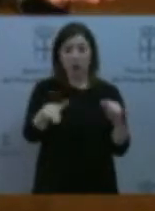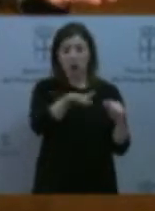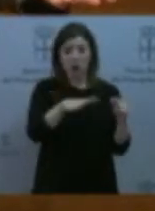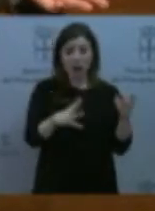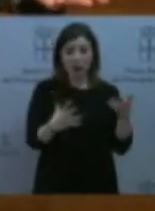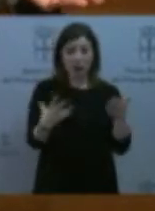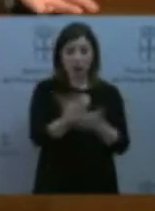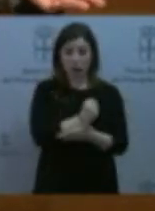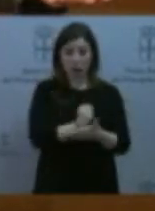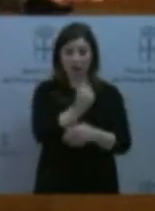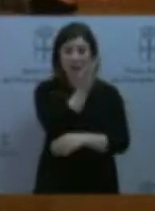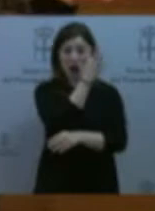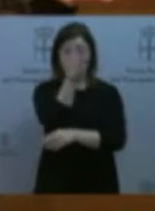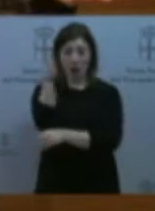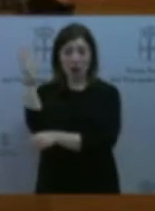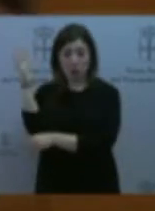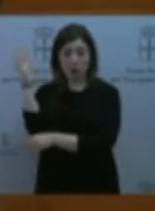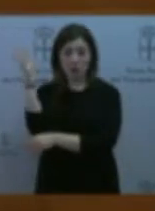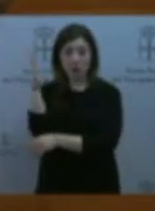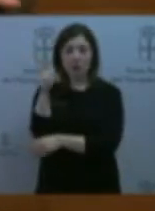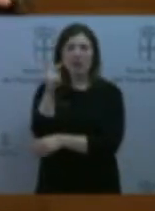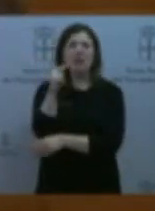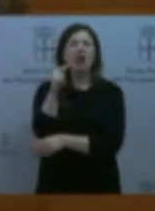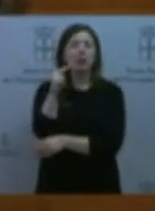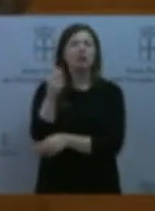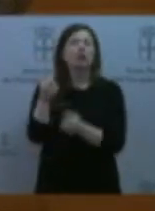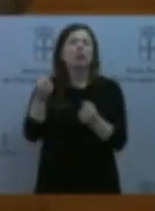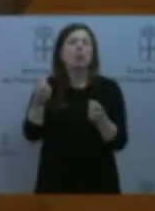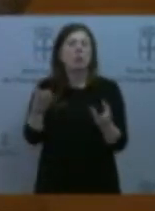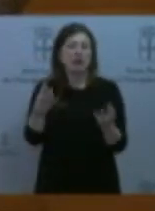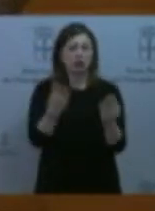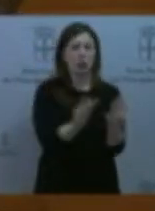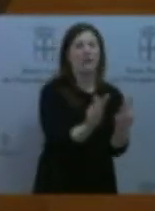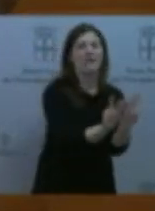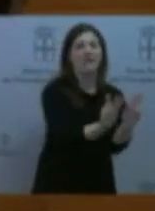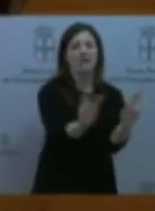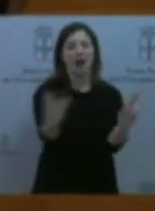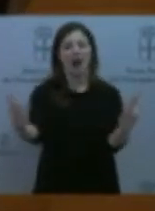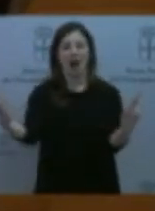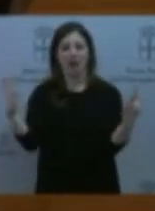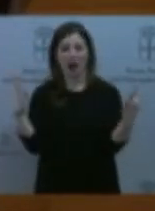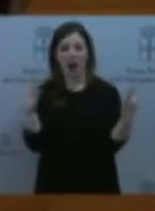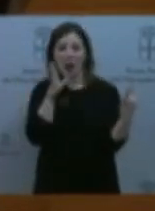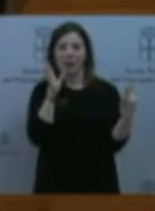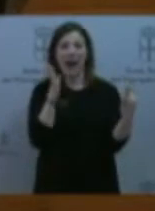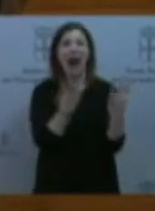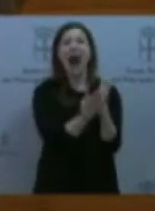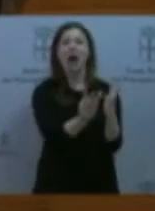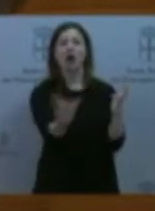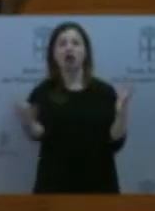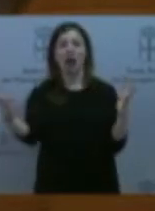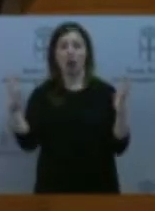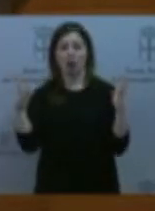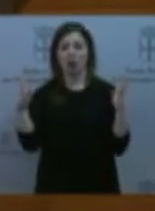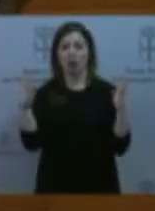de vallado han puesto ahí para mantenerlos acotados? Si no lo han hecho, la ley permite